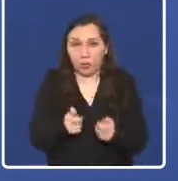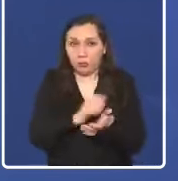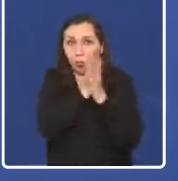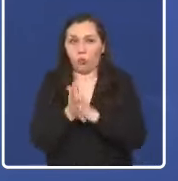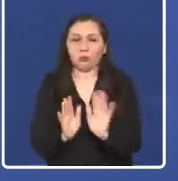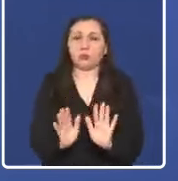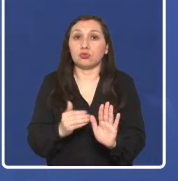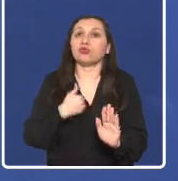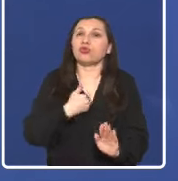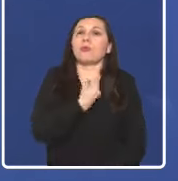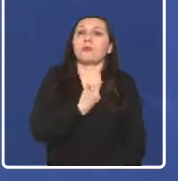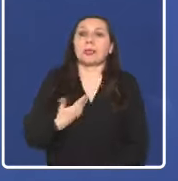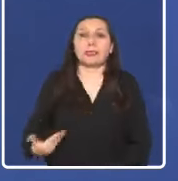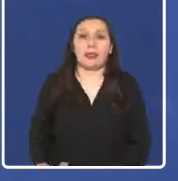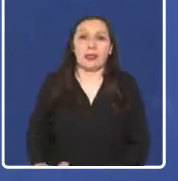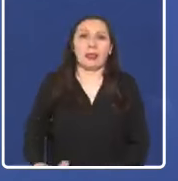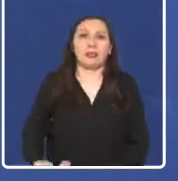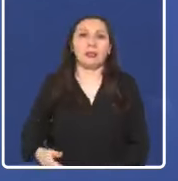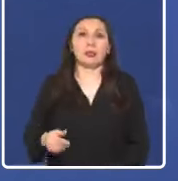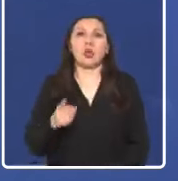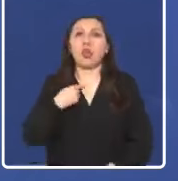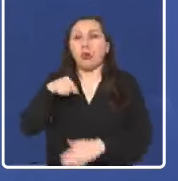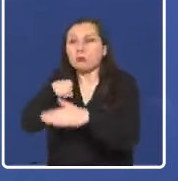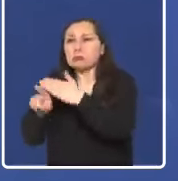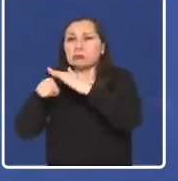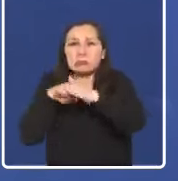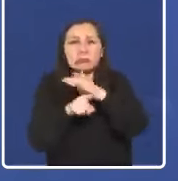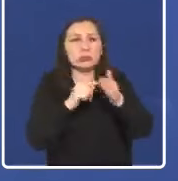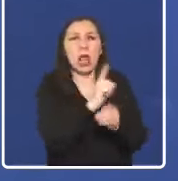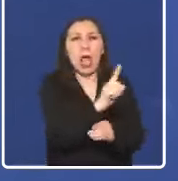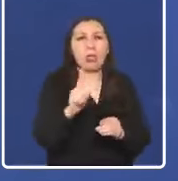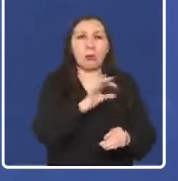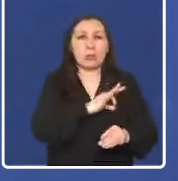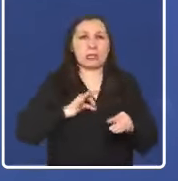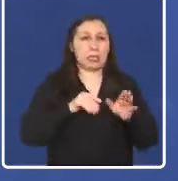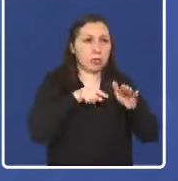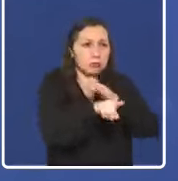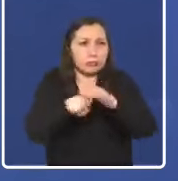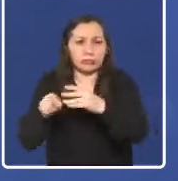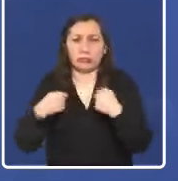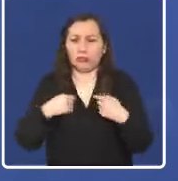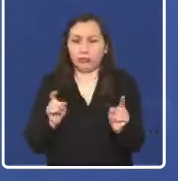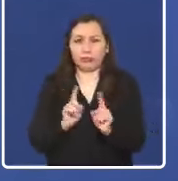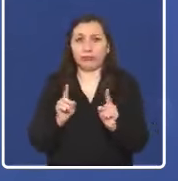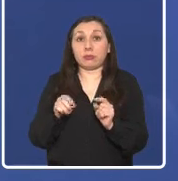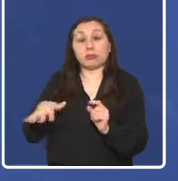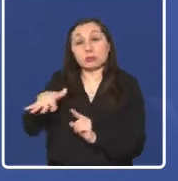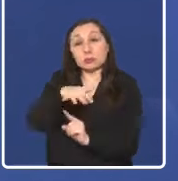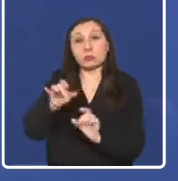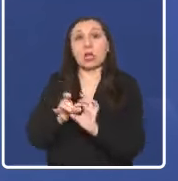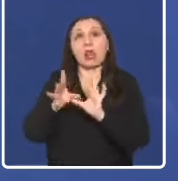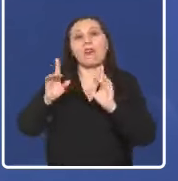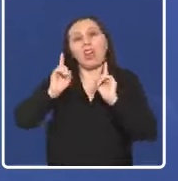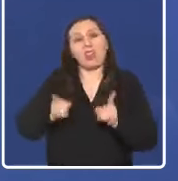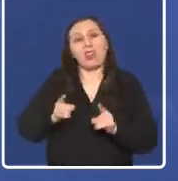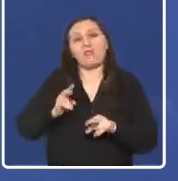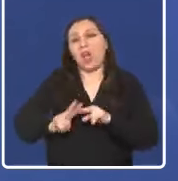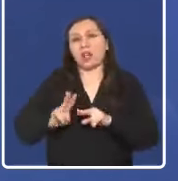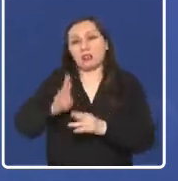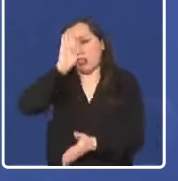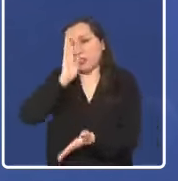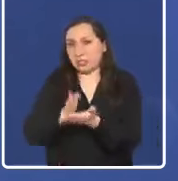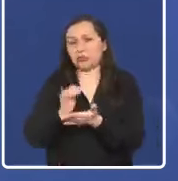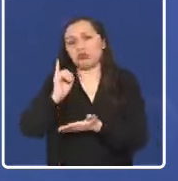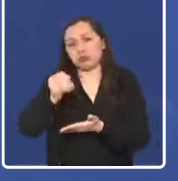Yo no, como presidente de la República, no estoy interviniendo en cada uno de los gabinetes. Por supuesto que ante hechos de esta gravedad habrá que tomar decisiones.